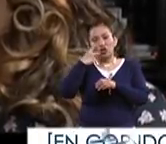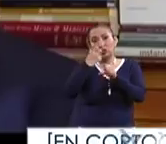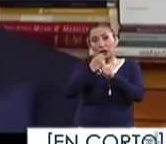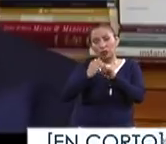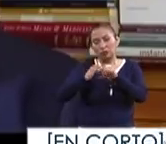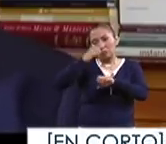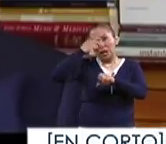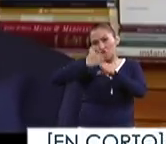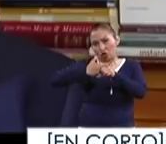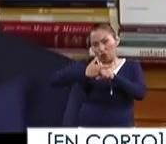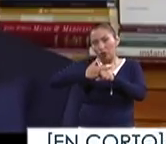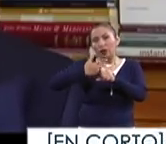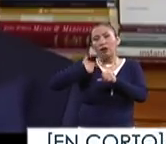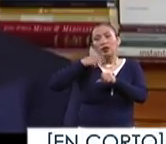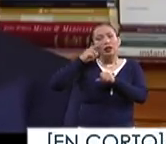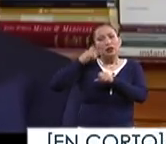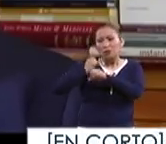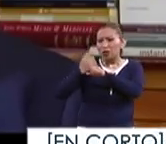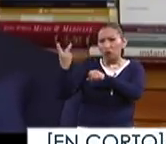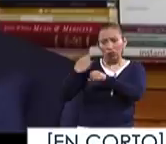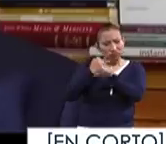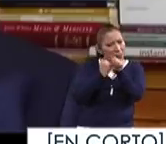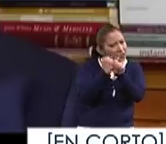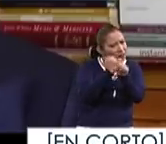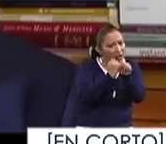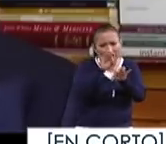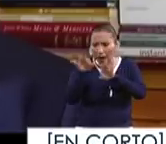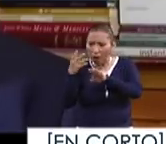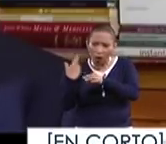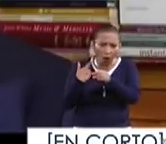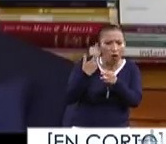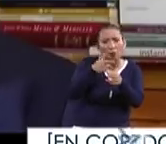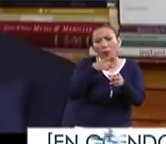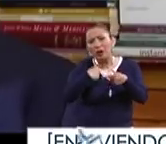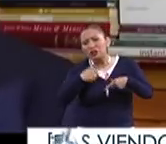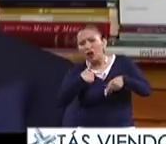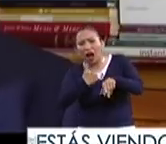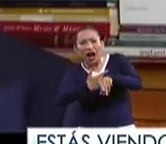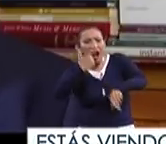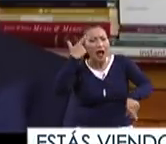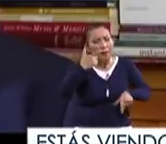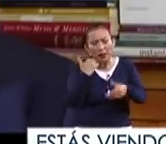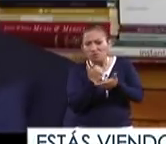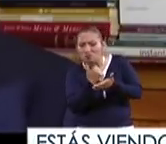arriba de mí. Hicimos mucha investigación, hicimos trabajo sobre enfermos graves y